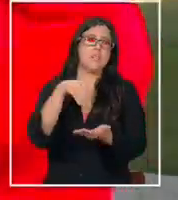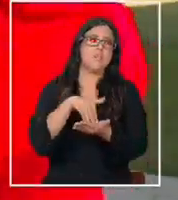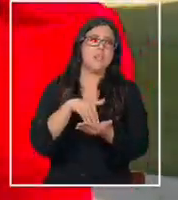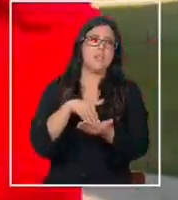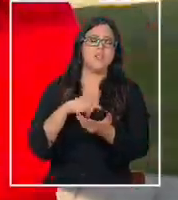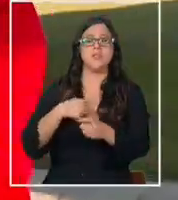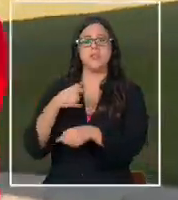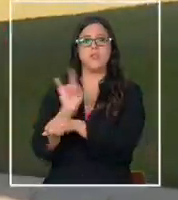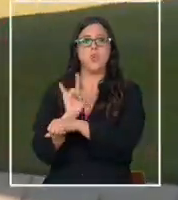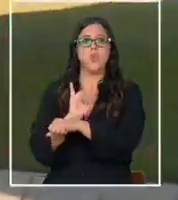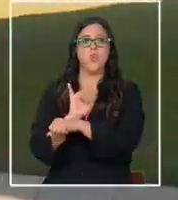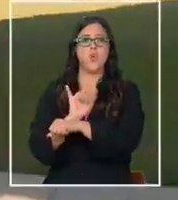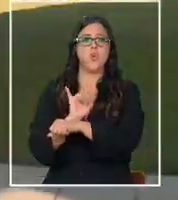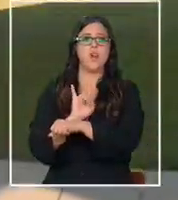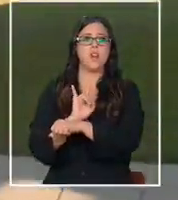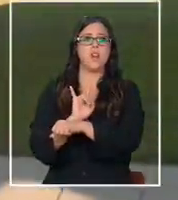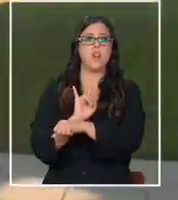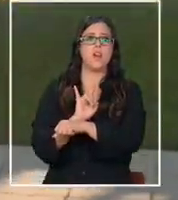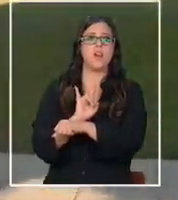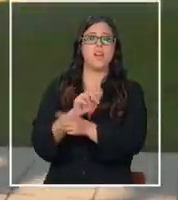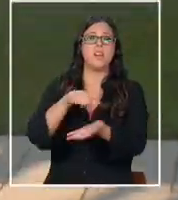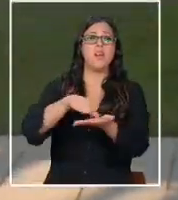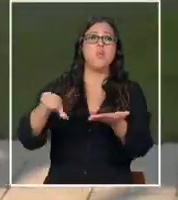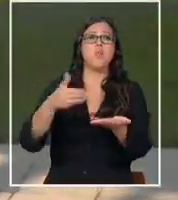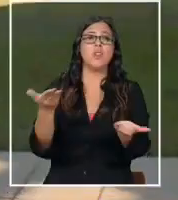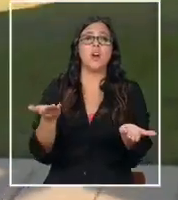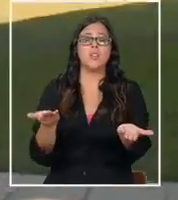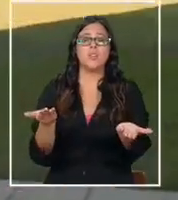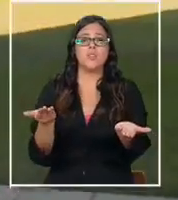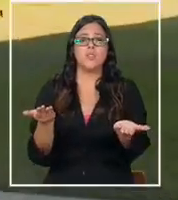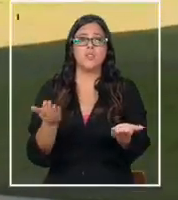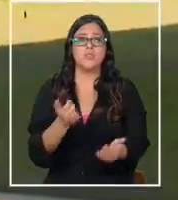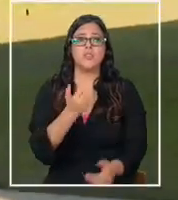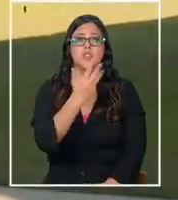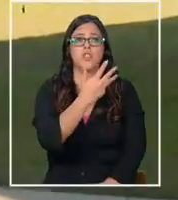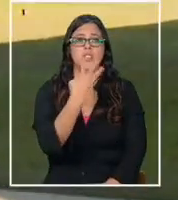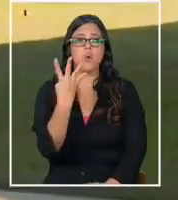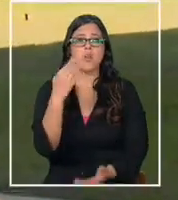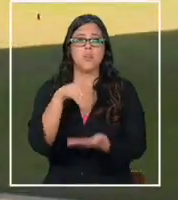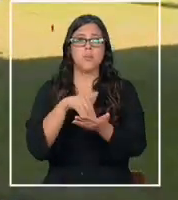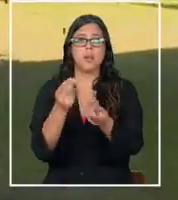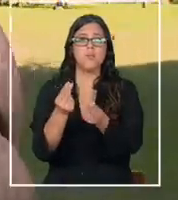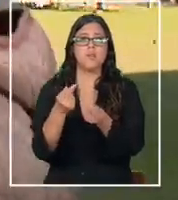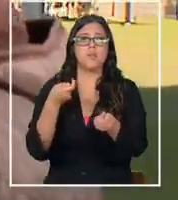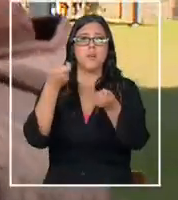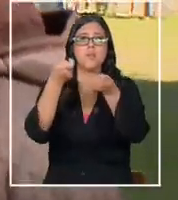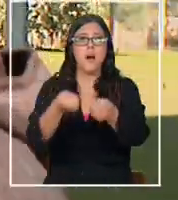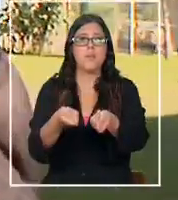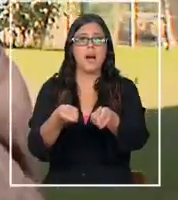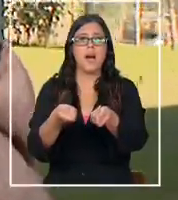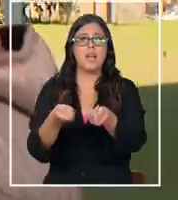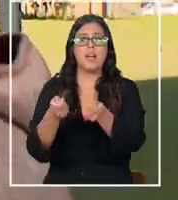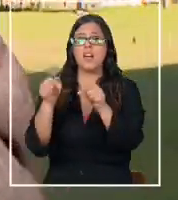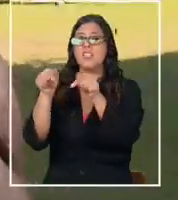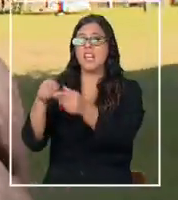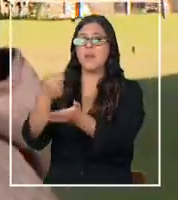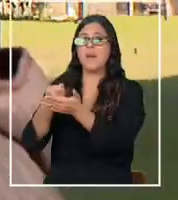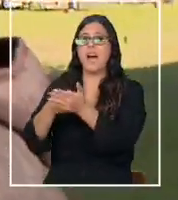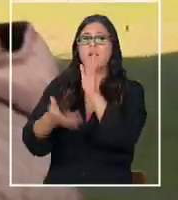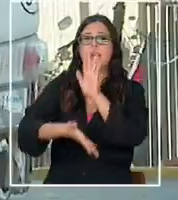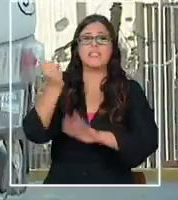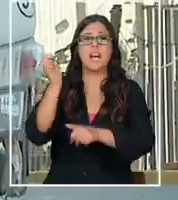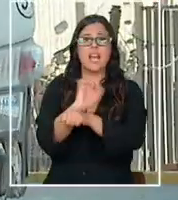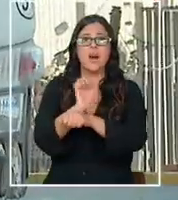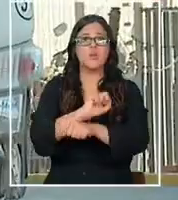Uber. ¿Ya? ¿Cuánto te salió la gracia? 94.000 pesos. Ya. ¿Y cuánto pagaste acá por el corral? 80 y